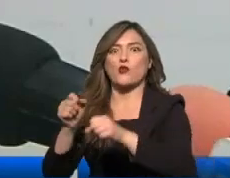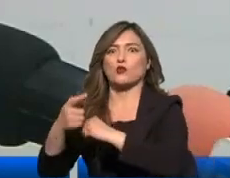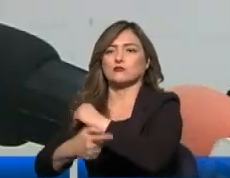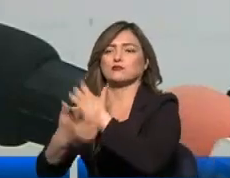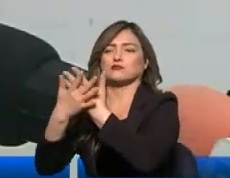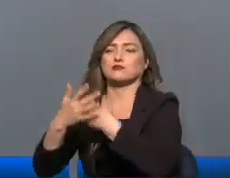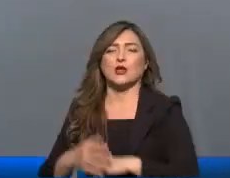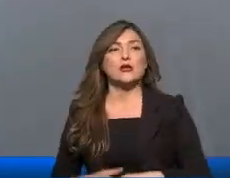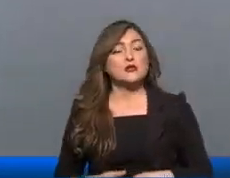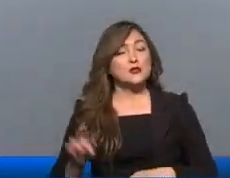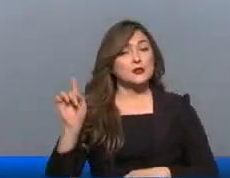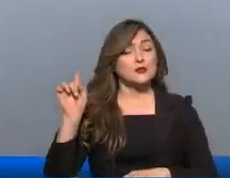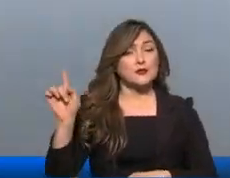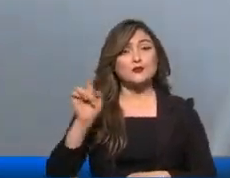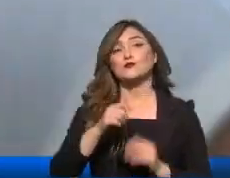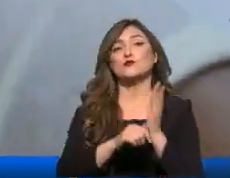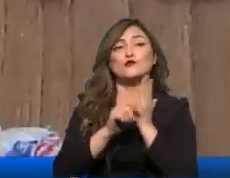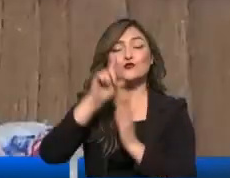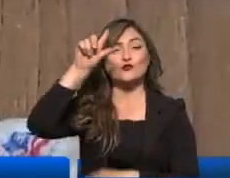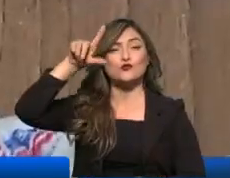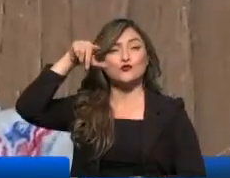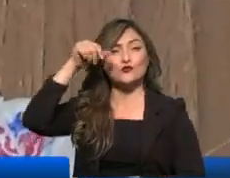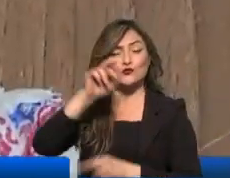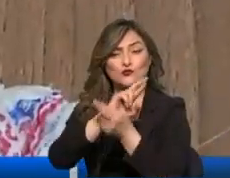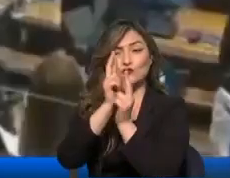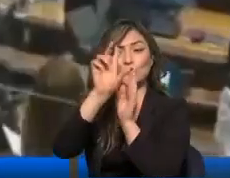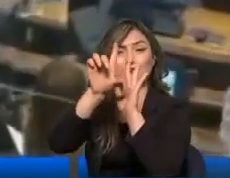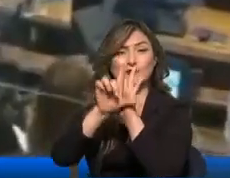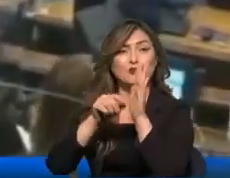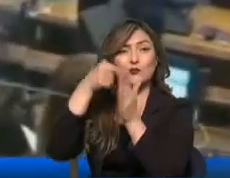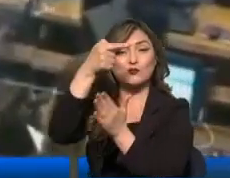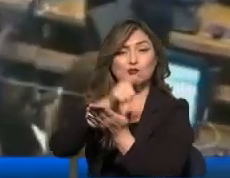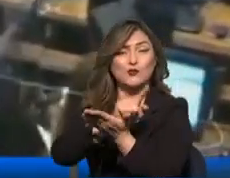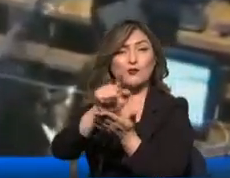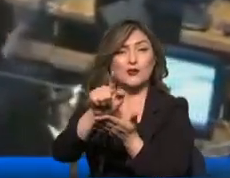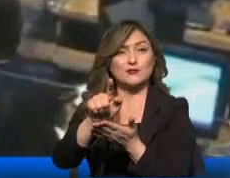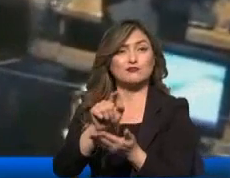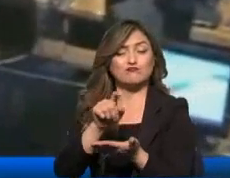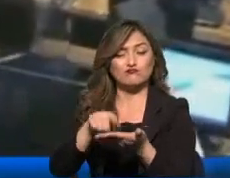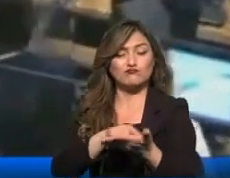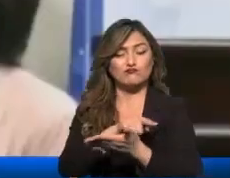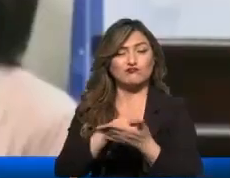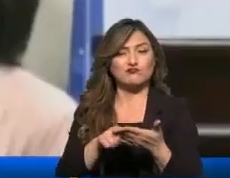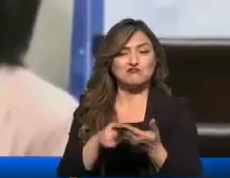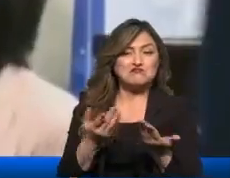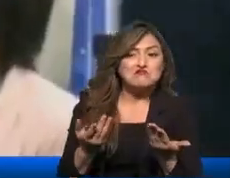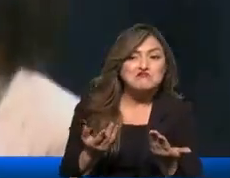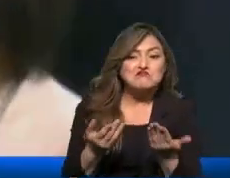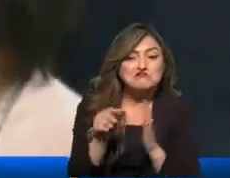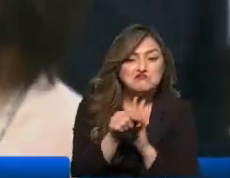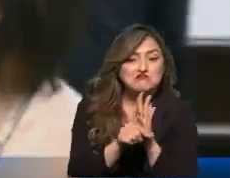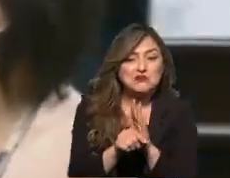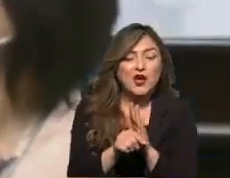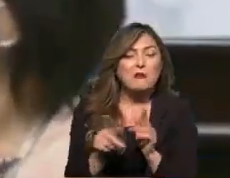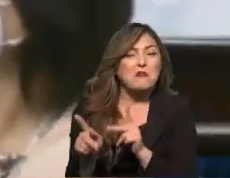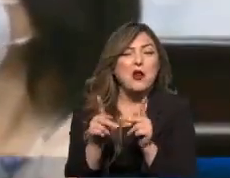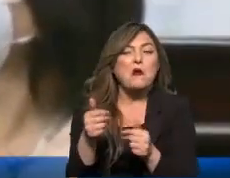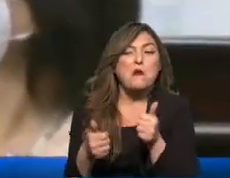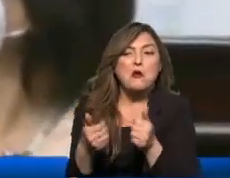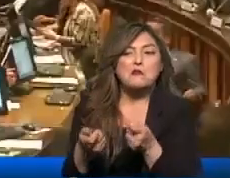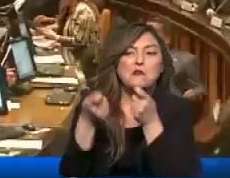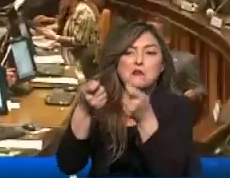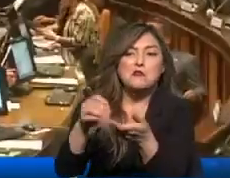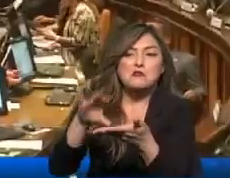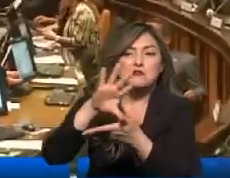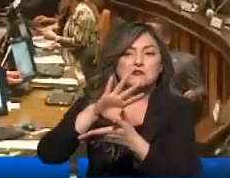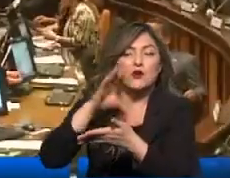máximo 2 semanas se propondrá una reforma legal para eliminarla. Y aunque aún se desconocen los detalles de lo que el Ejecutivo planea presentarle a la